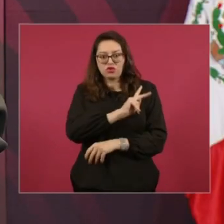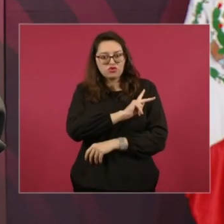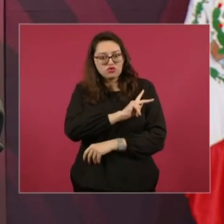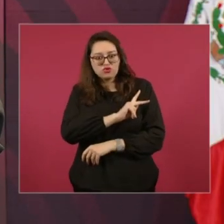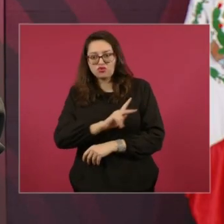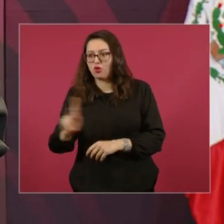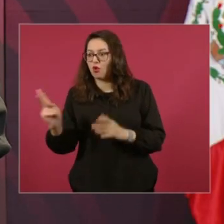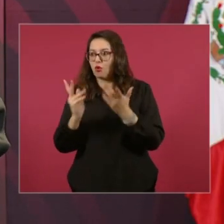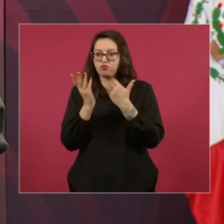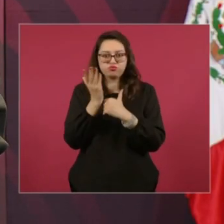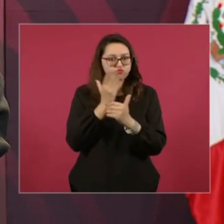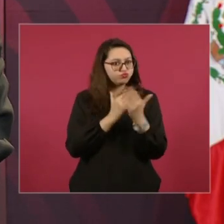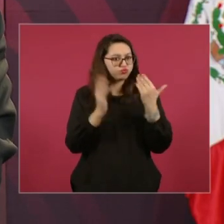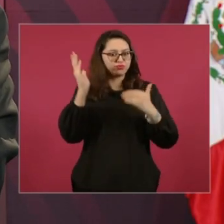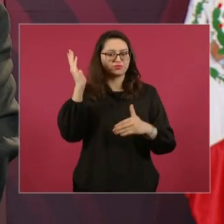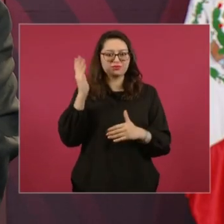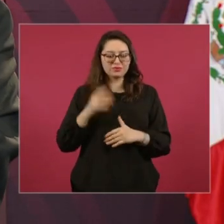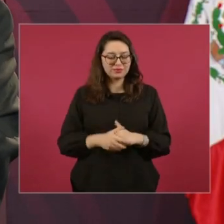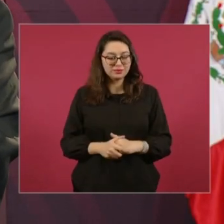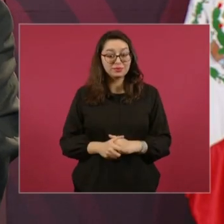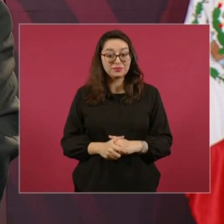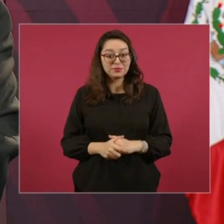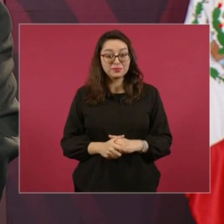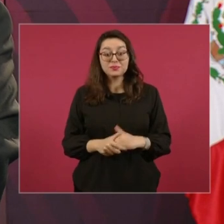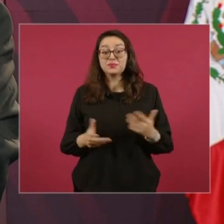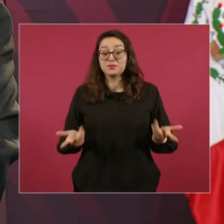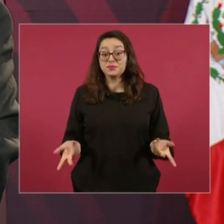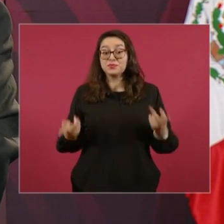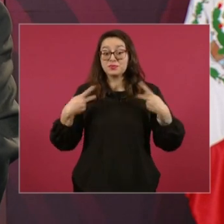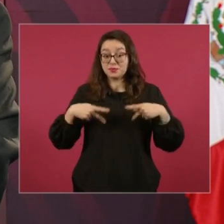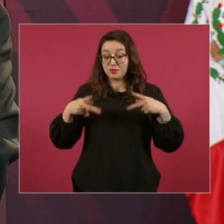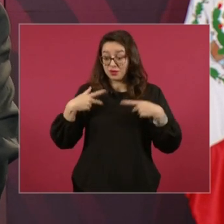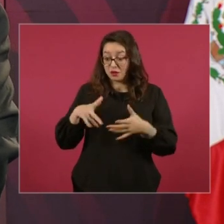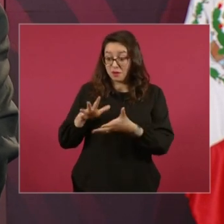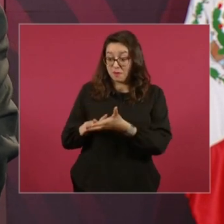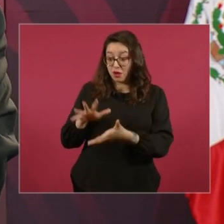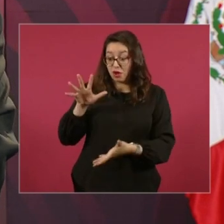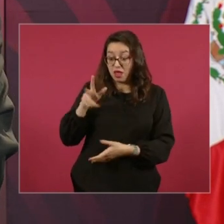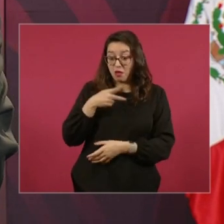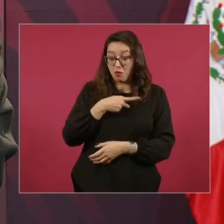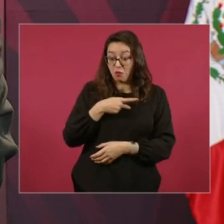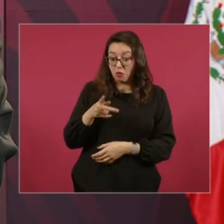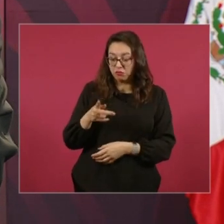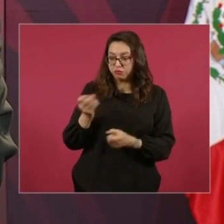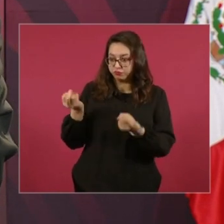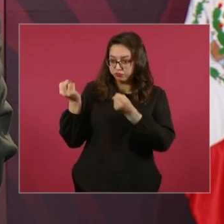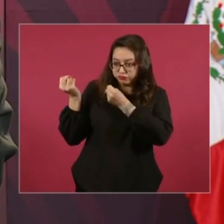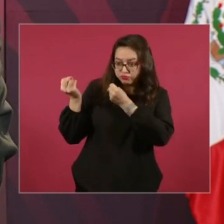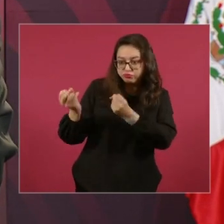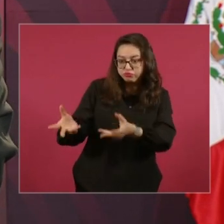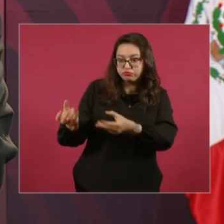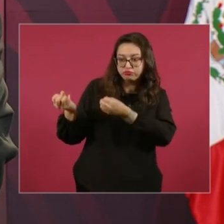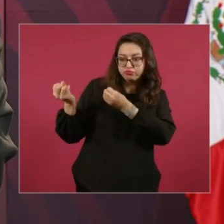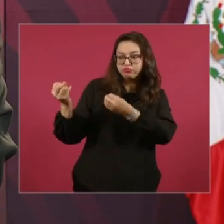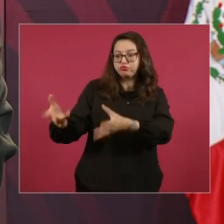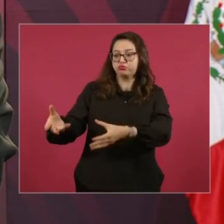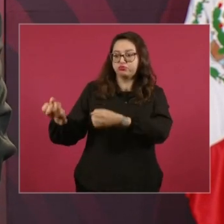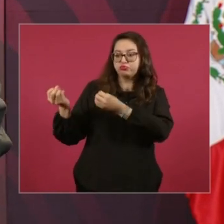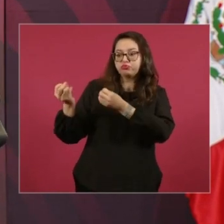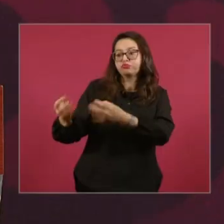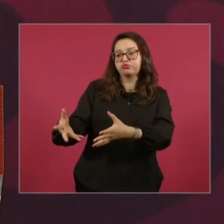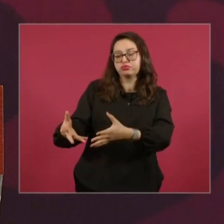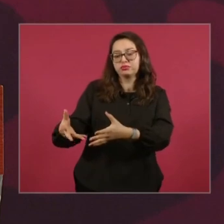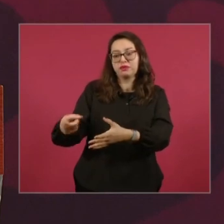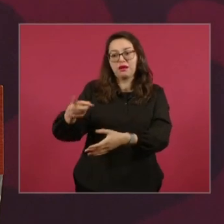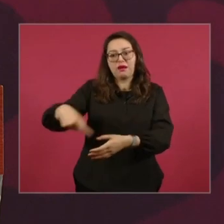el ingreso de los de abajo, de las mayorías, para que haya consumo y se